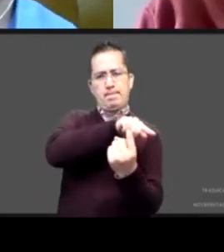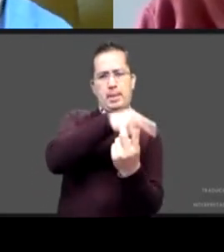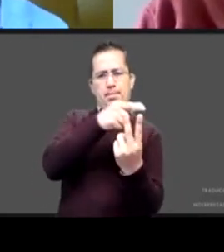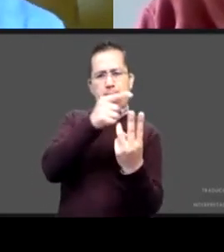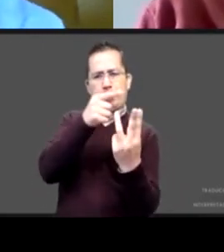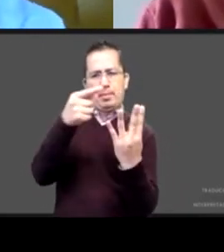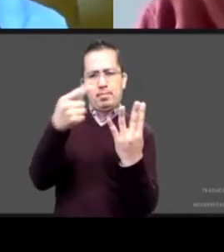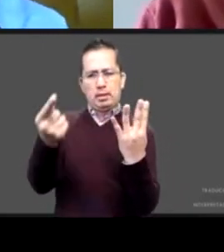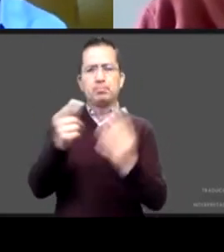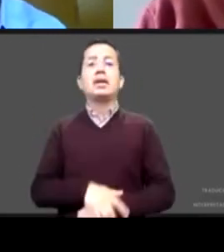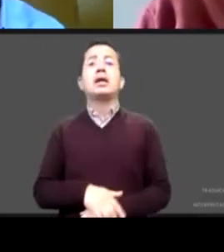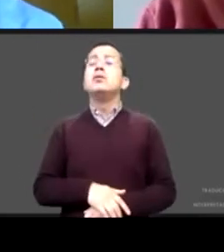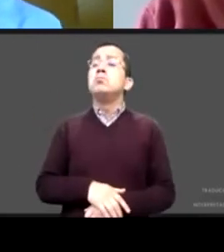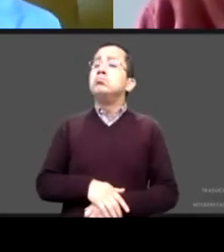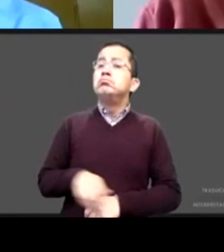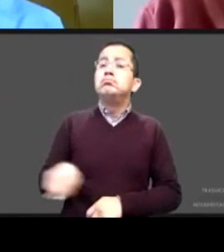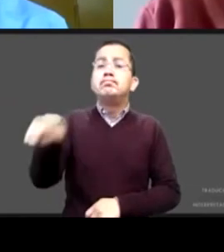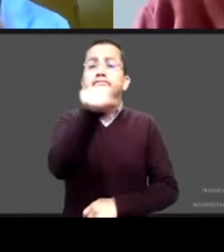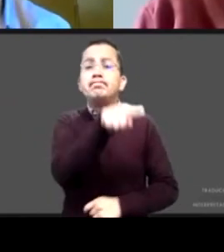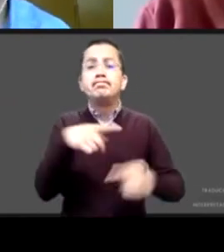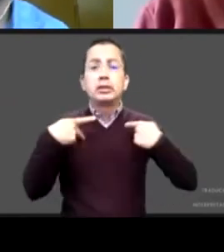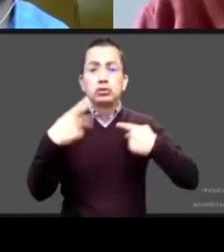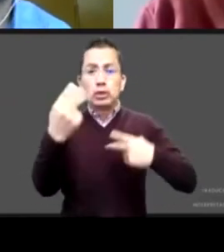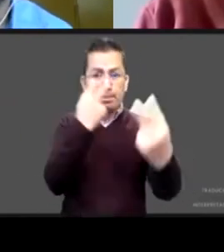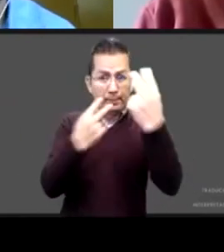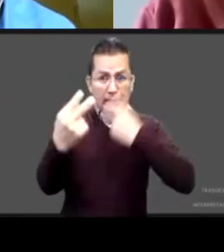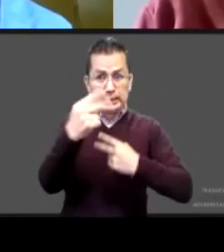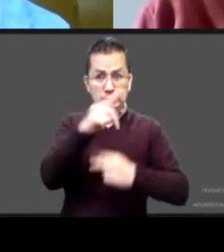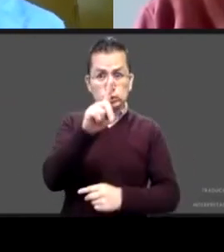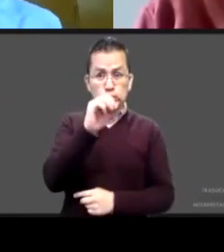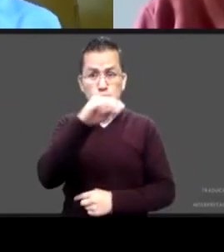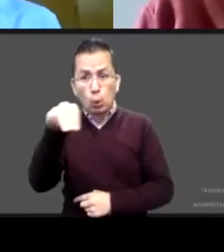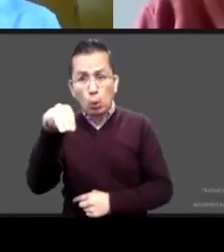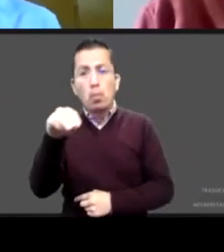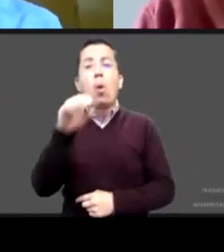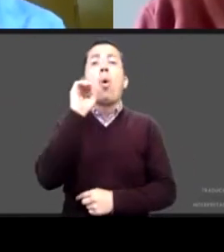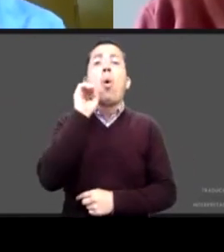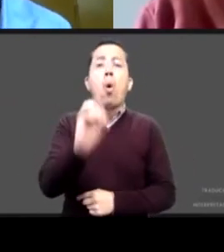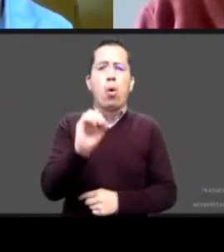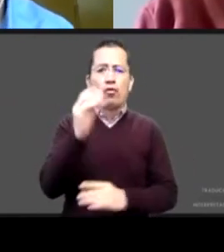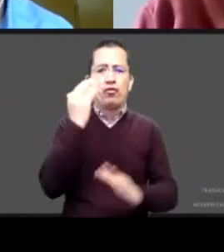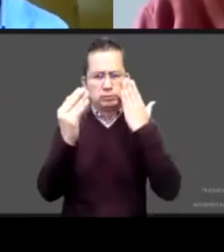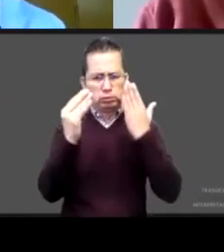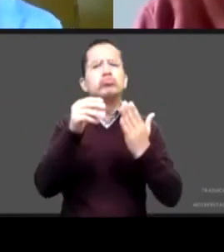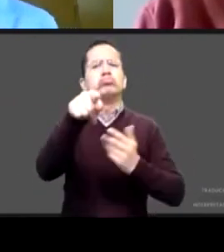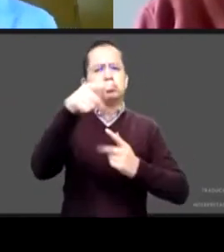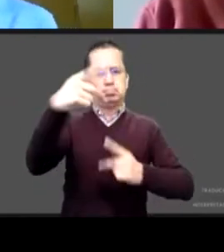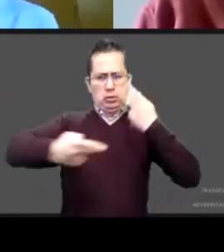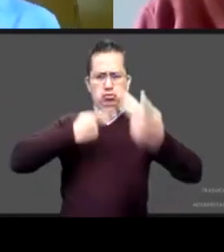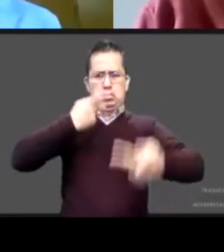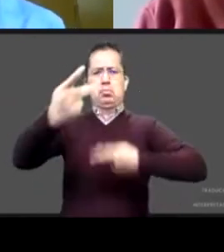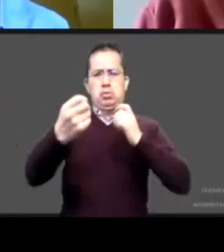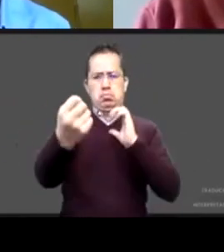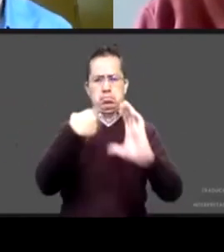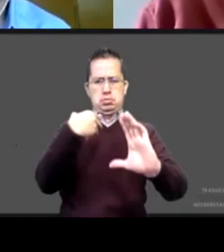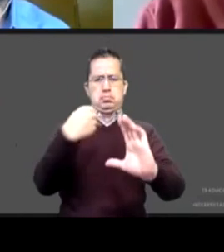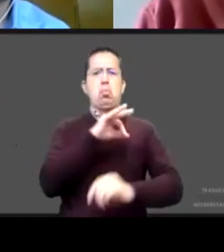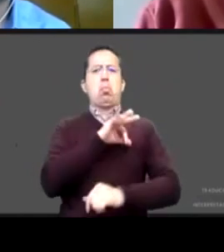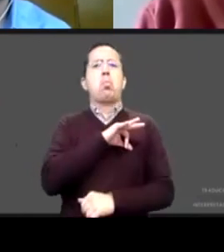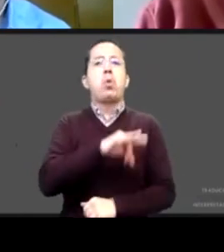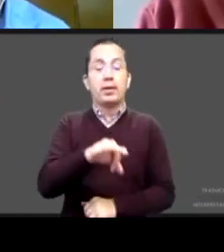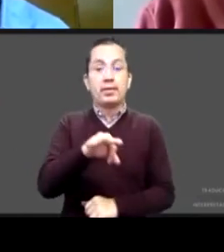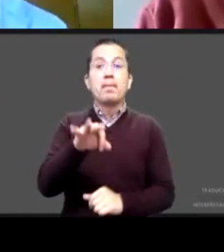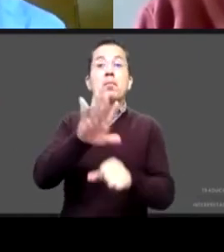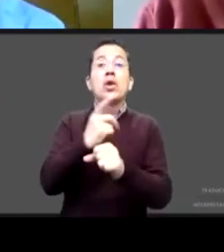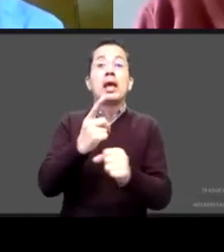están en Zoom, a las personas que están en Facebook, que vayan preparando sus preguntas, sus comentarios, porque en la tercera ronda tendrá